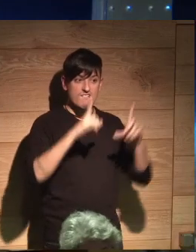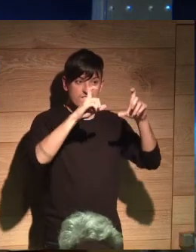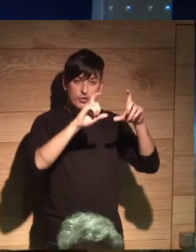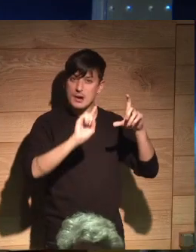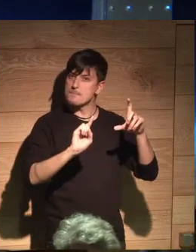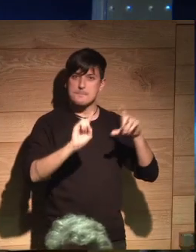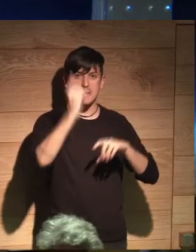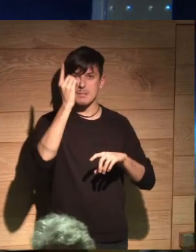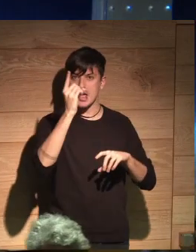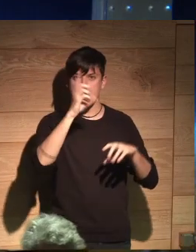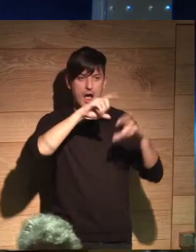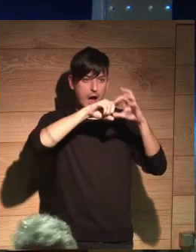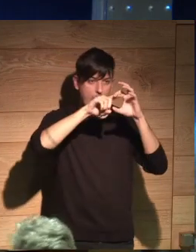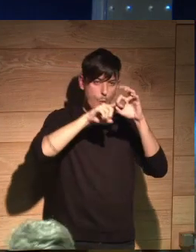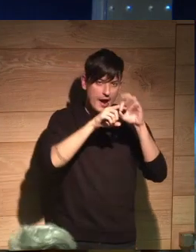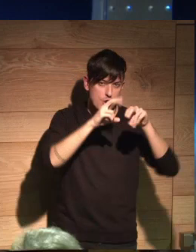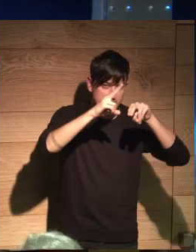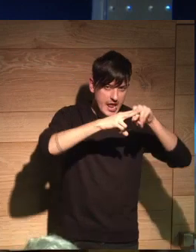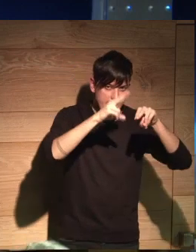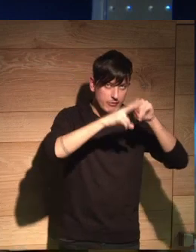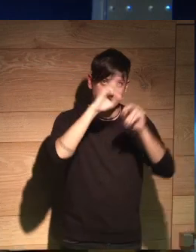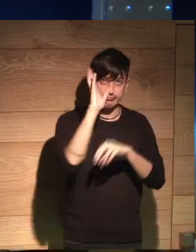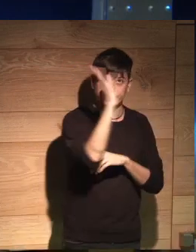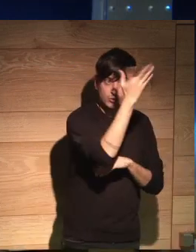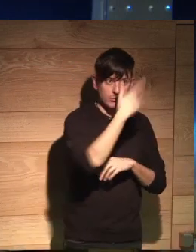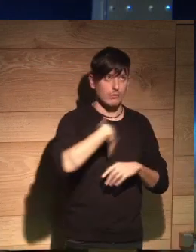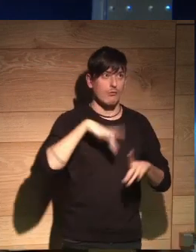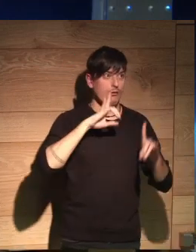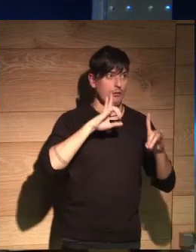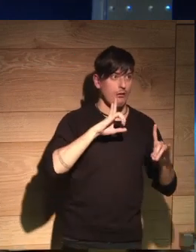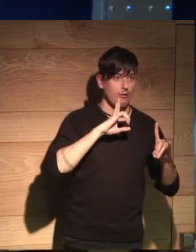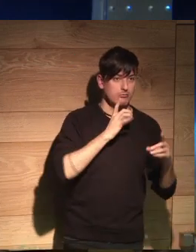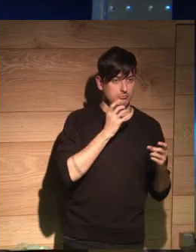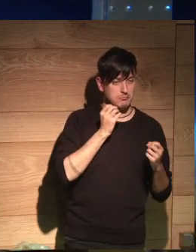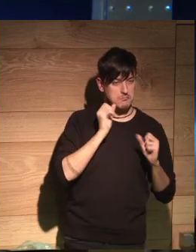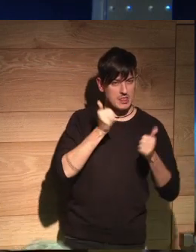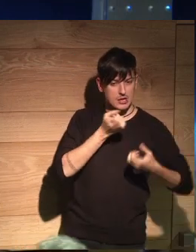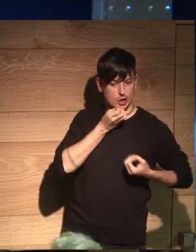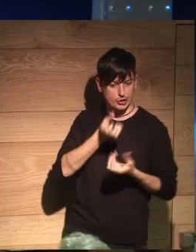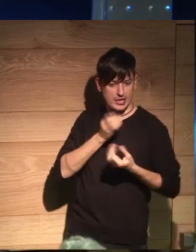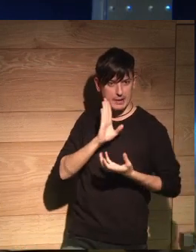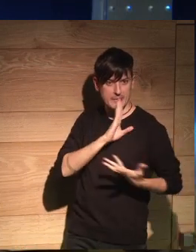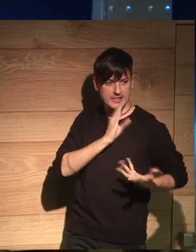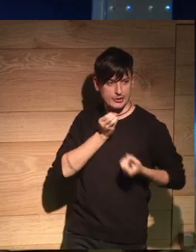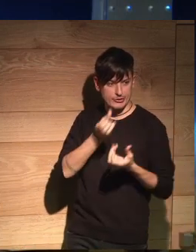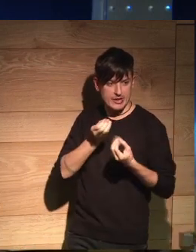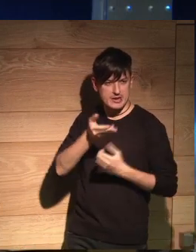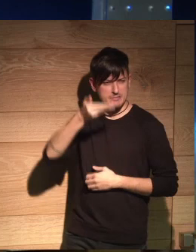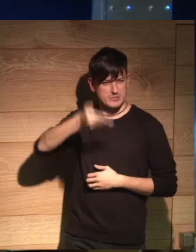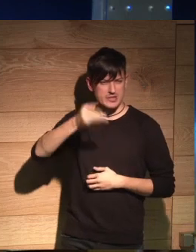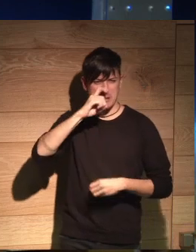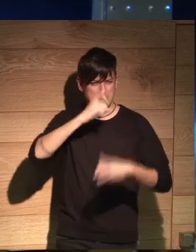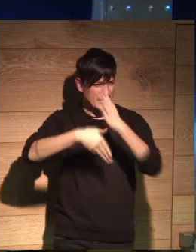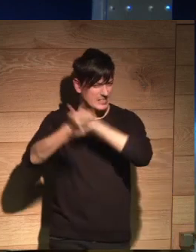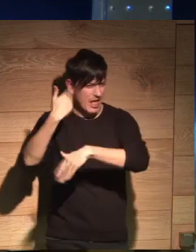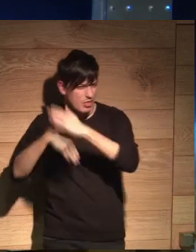y entonces a mí eso me fascina, ¿no? Y entonces empecé a contar a mi madre, a contarle esto, a contarle la importancia del pasado,